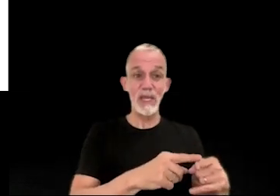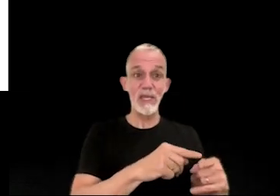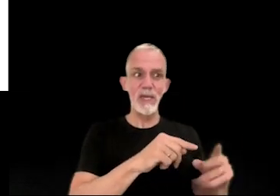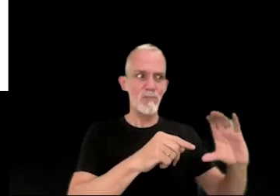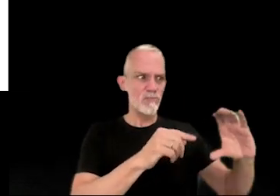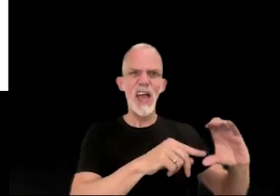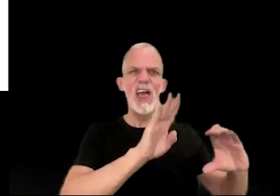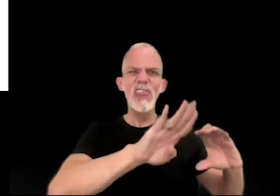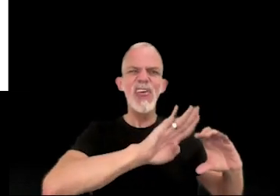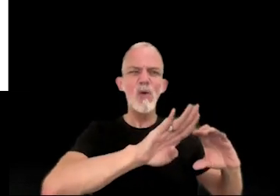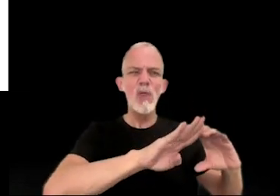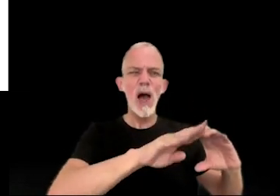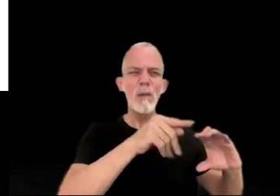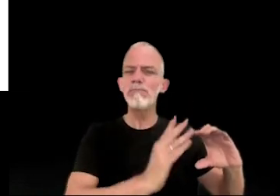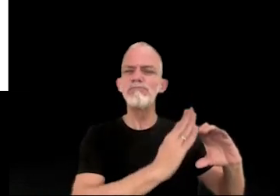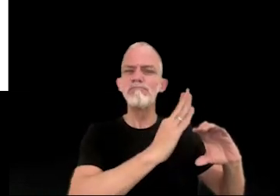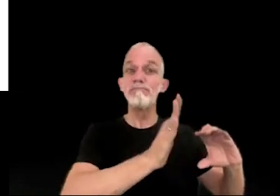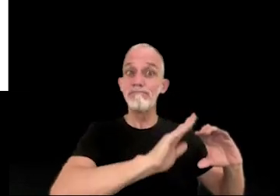principal?